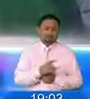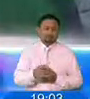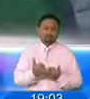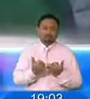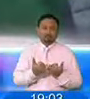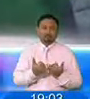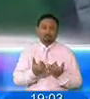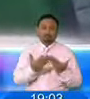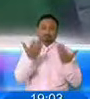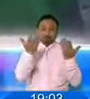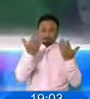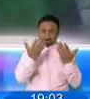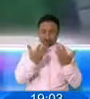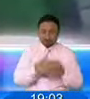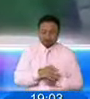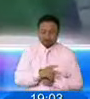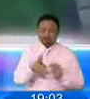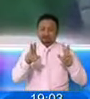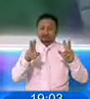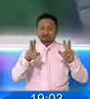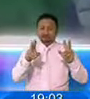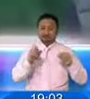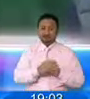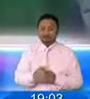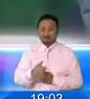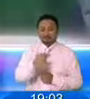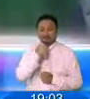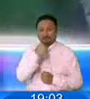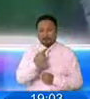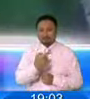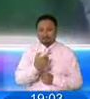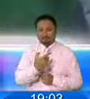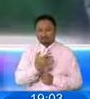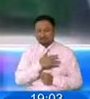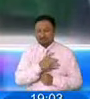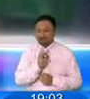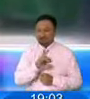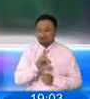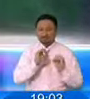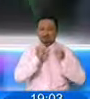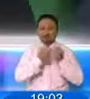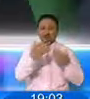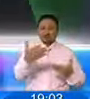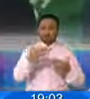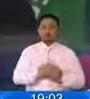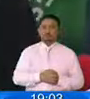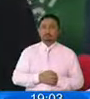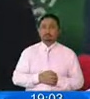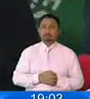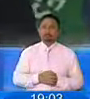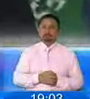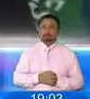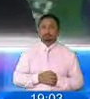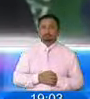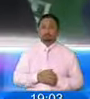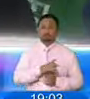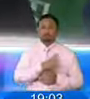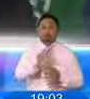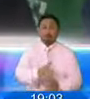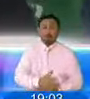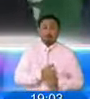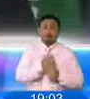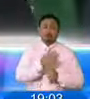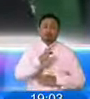capítulo, podría calificarlo hasta de doloroso, de nuestra organización política. Estamos recuperando la